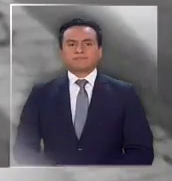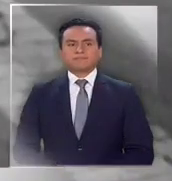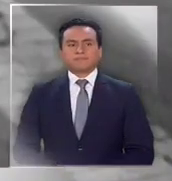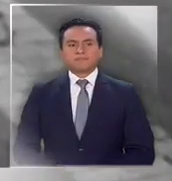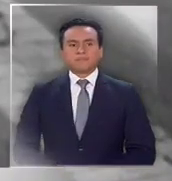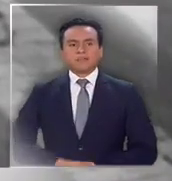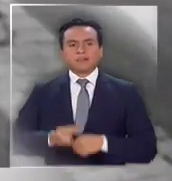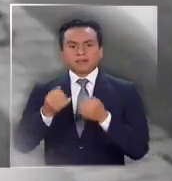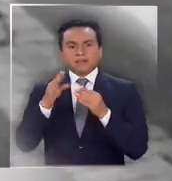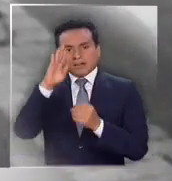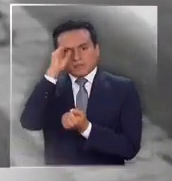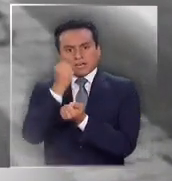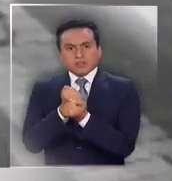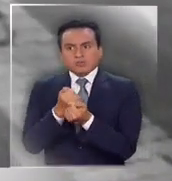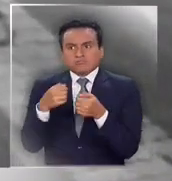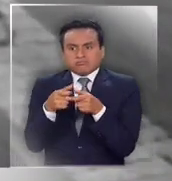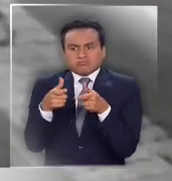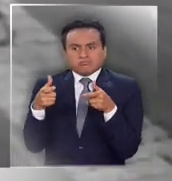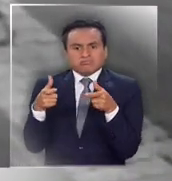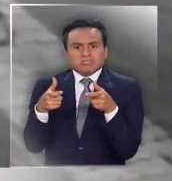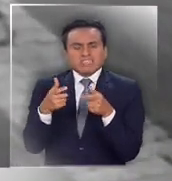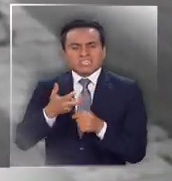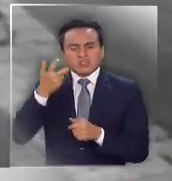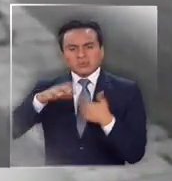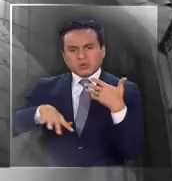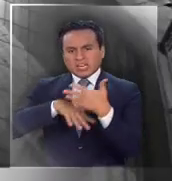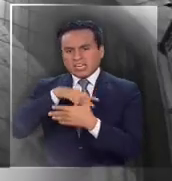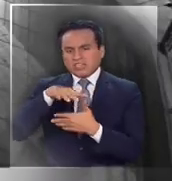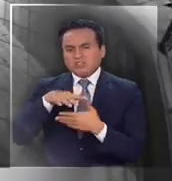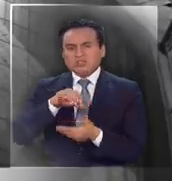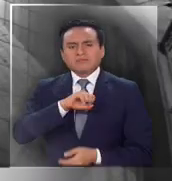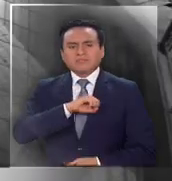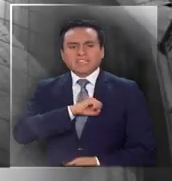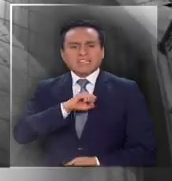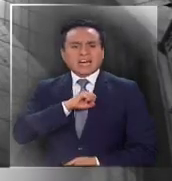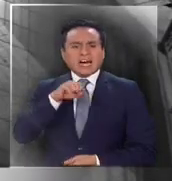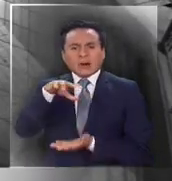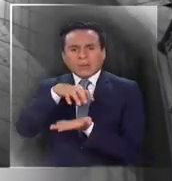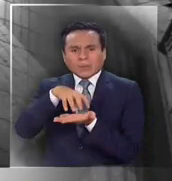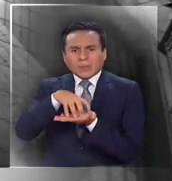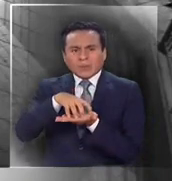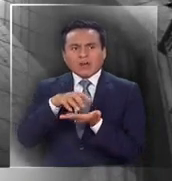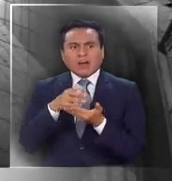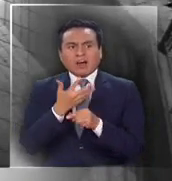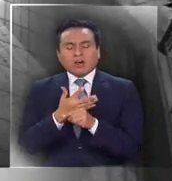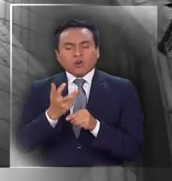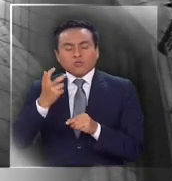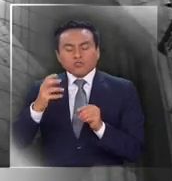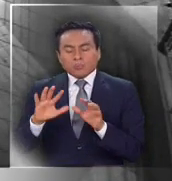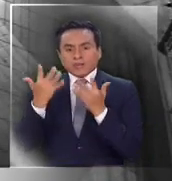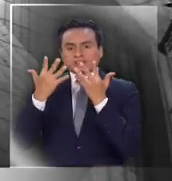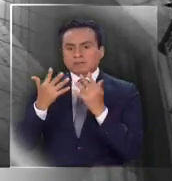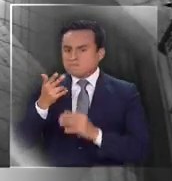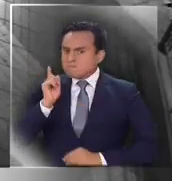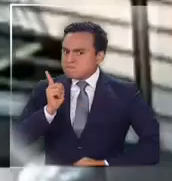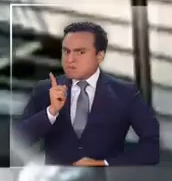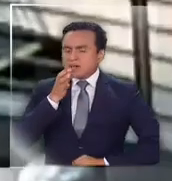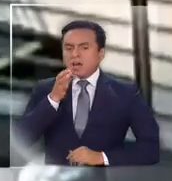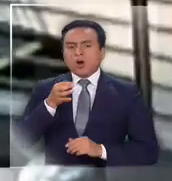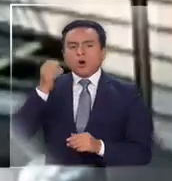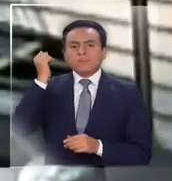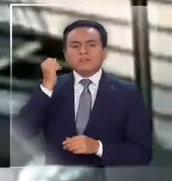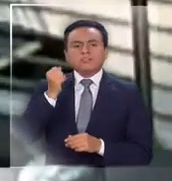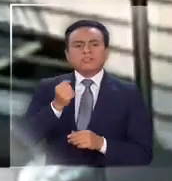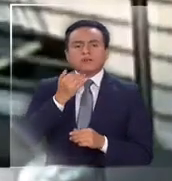Las cifras de Carabineros marcan un alza en la categoría de delitos violentos en la comuna de Santiago. Acá entran robos por sorpresa e intimidación, homicidios